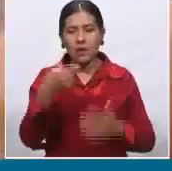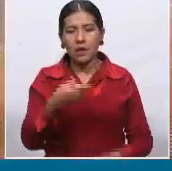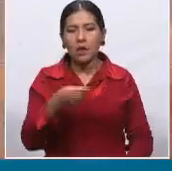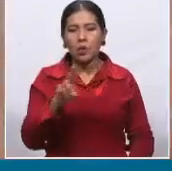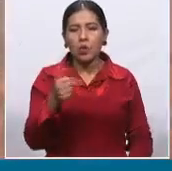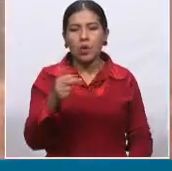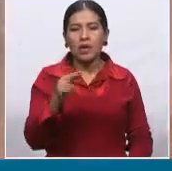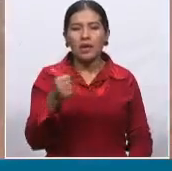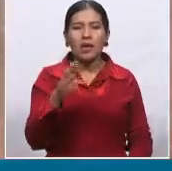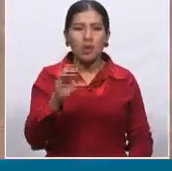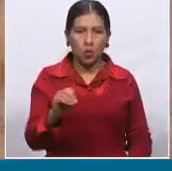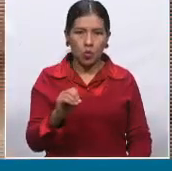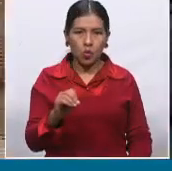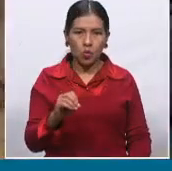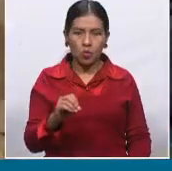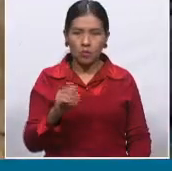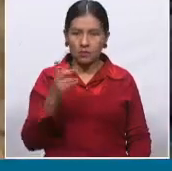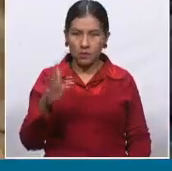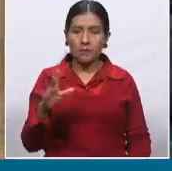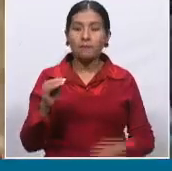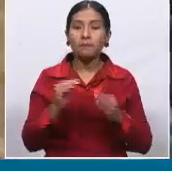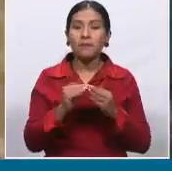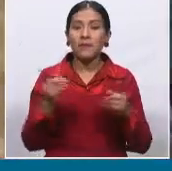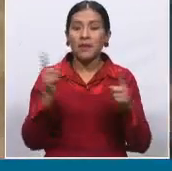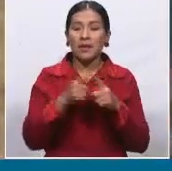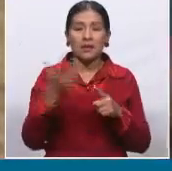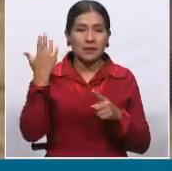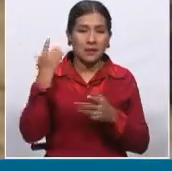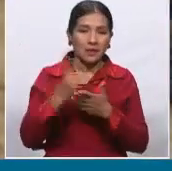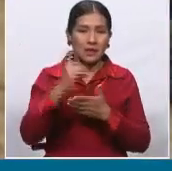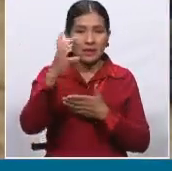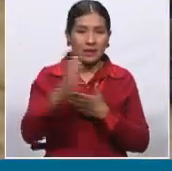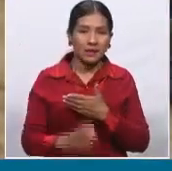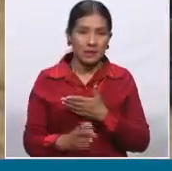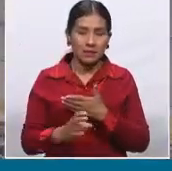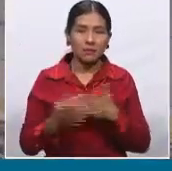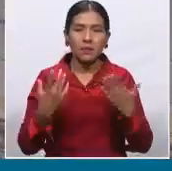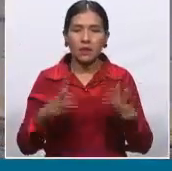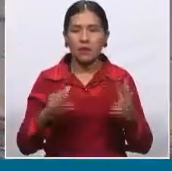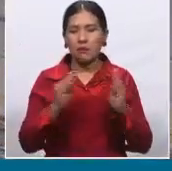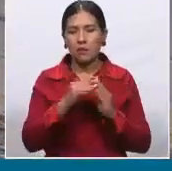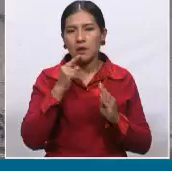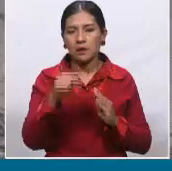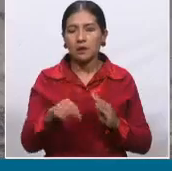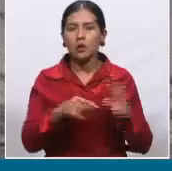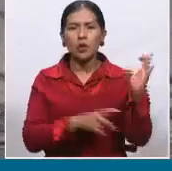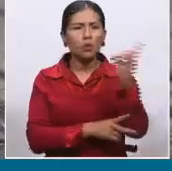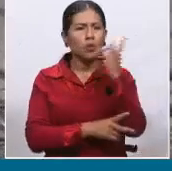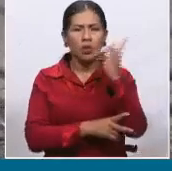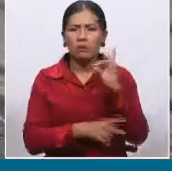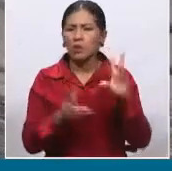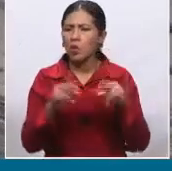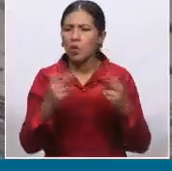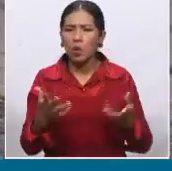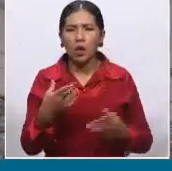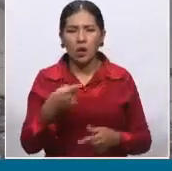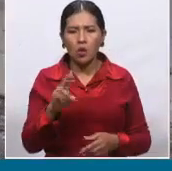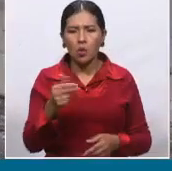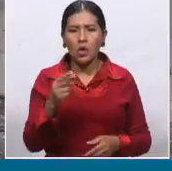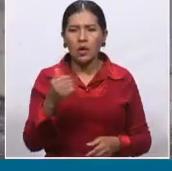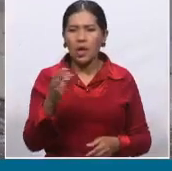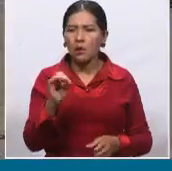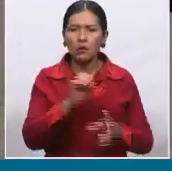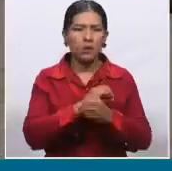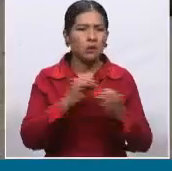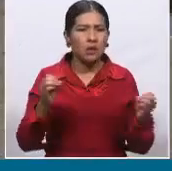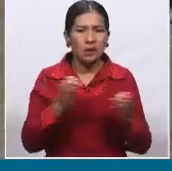poco, hasta diciembre por lo menos, todavía se afirmaba de que en Bolivia no había guanaco, pero